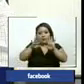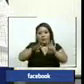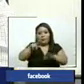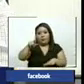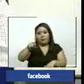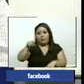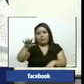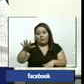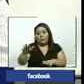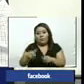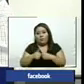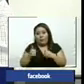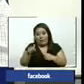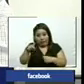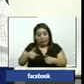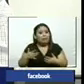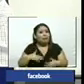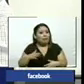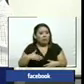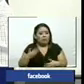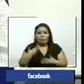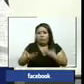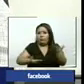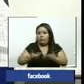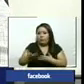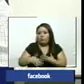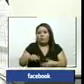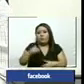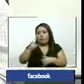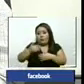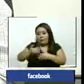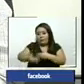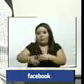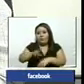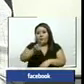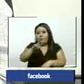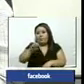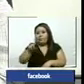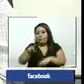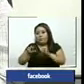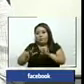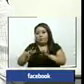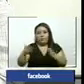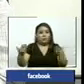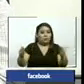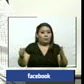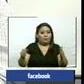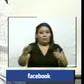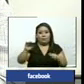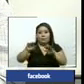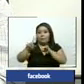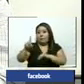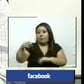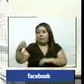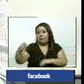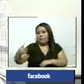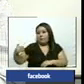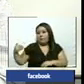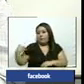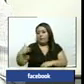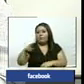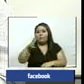de terminales móviles activos a finales de 2018. Si lo comparamos con 10 años atrás, al